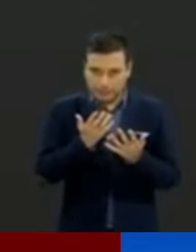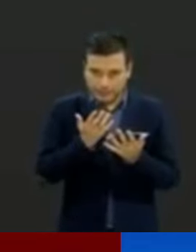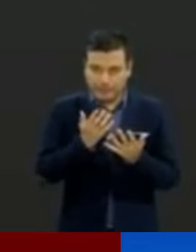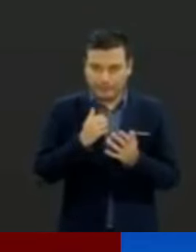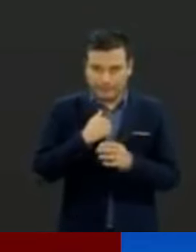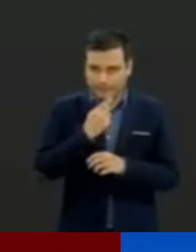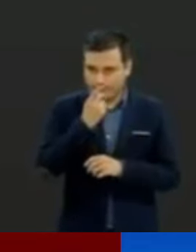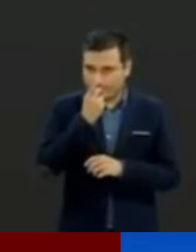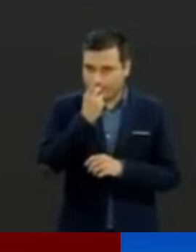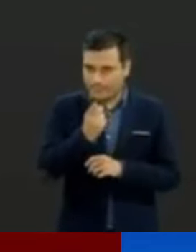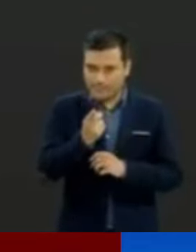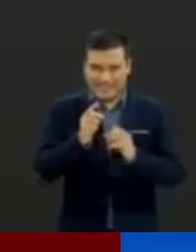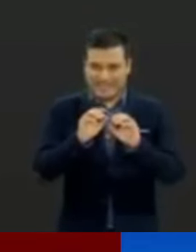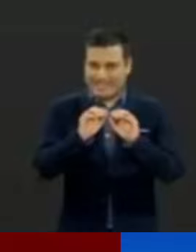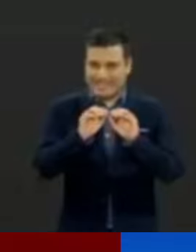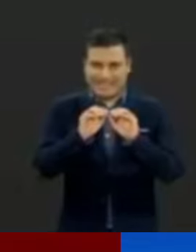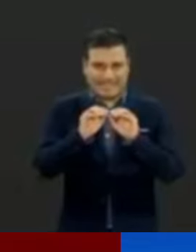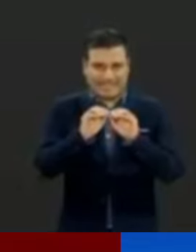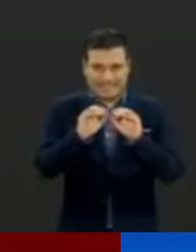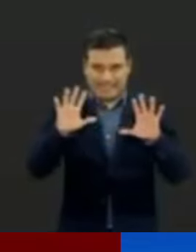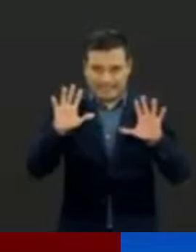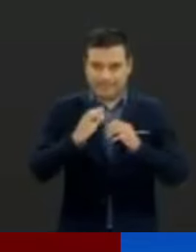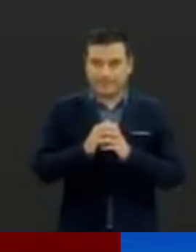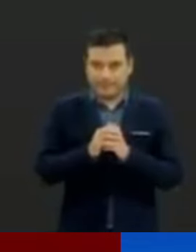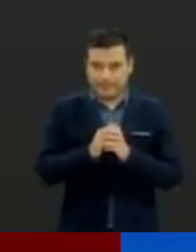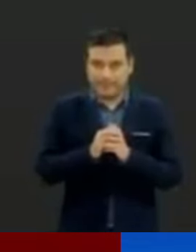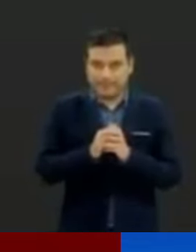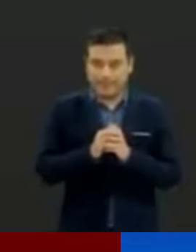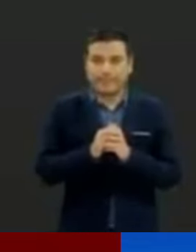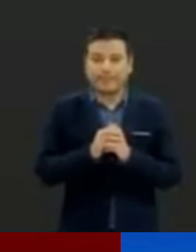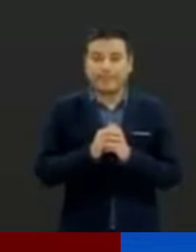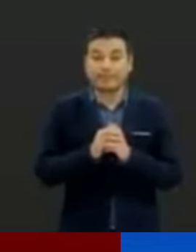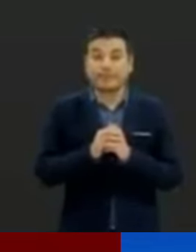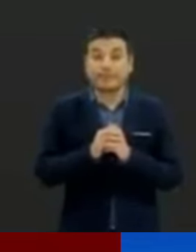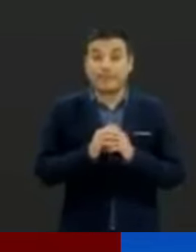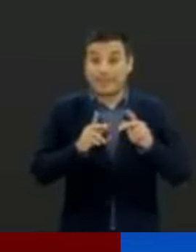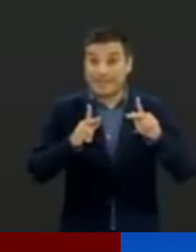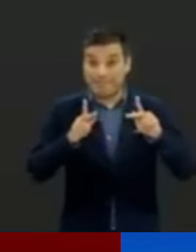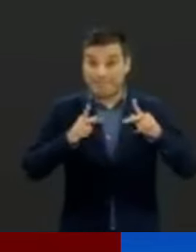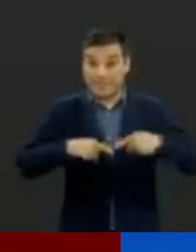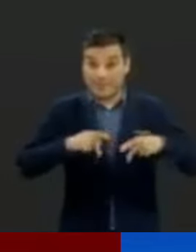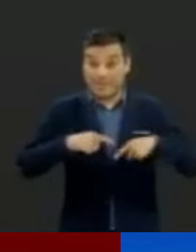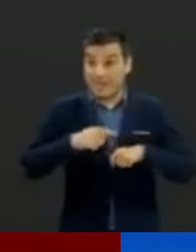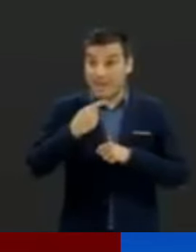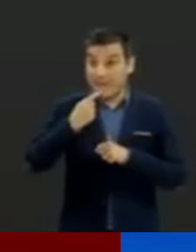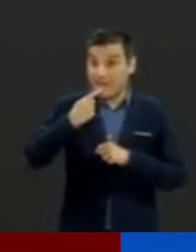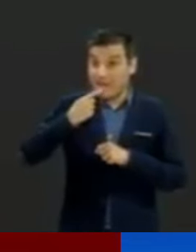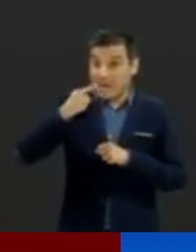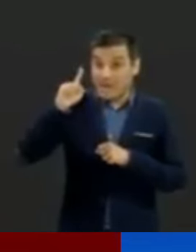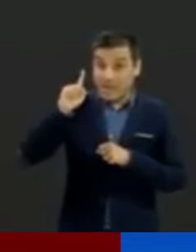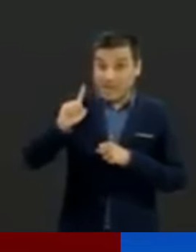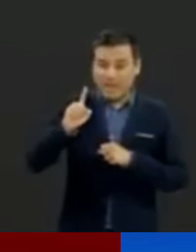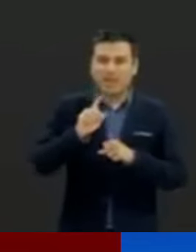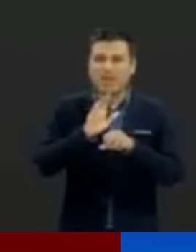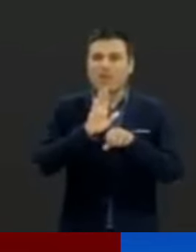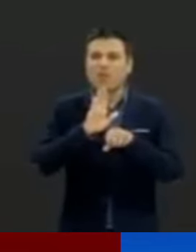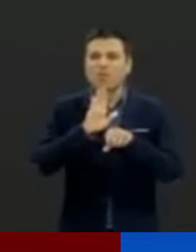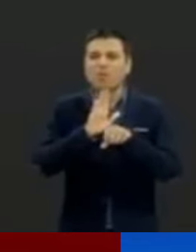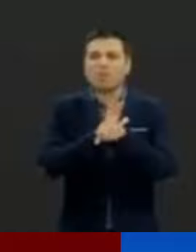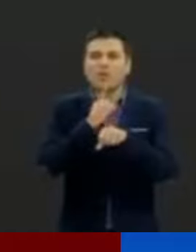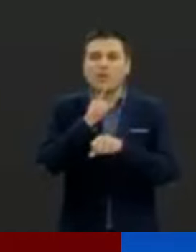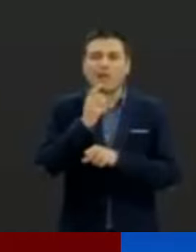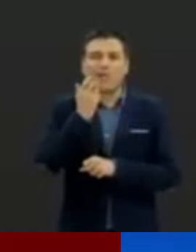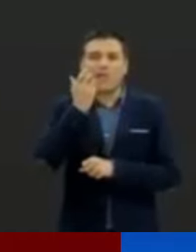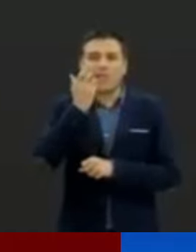conviene decirlo con toda claridad y contundencia. El actuar de los accionantes constituyó sin lugar a dudas un intento